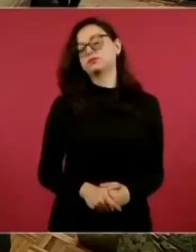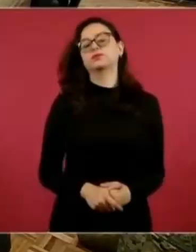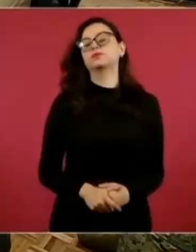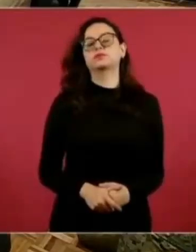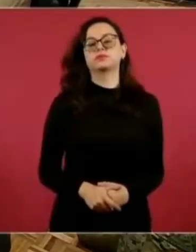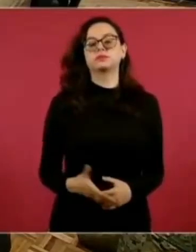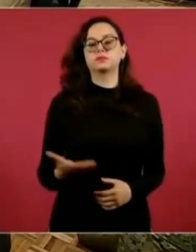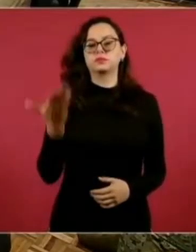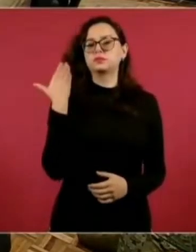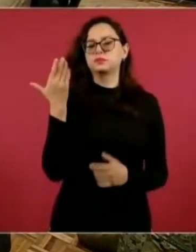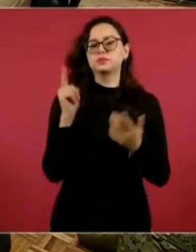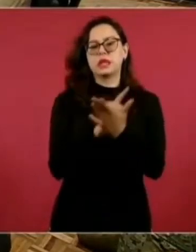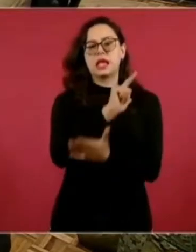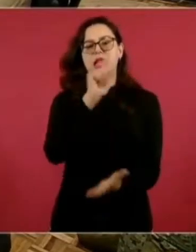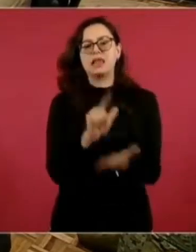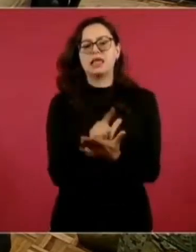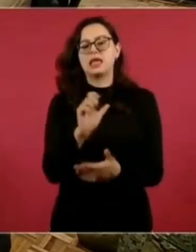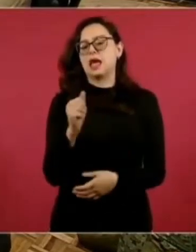Vamos a